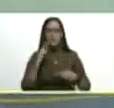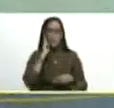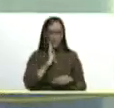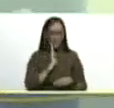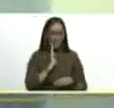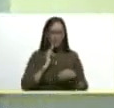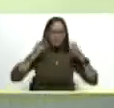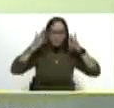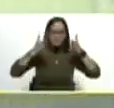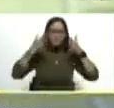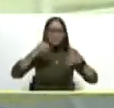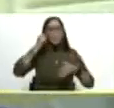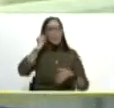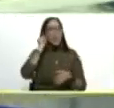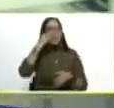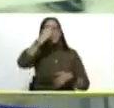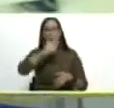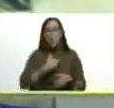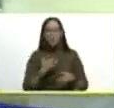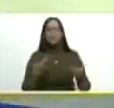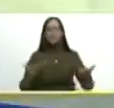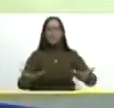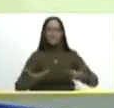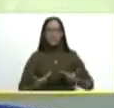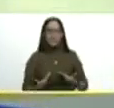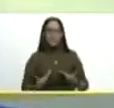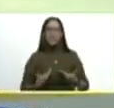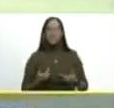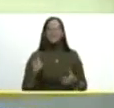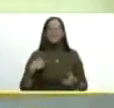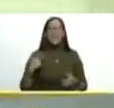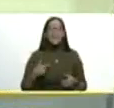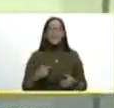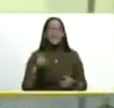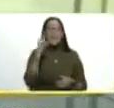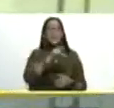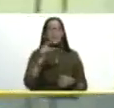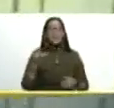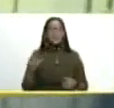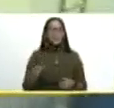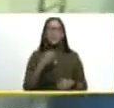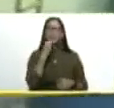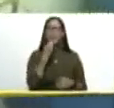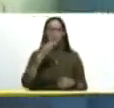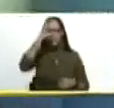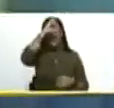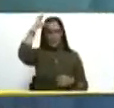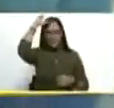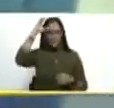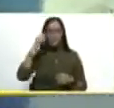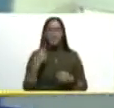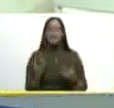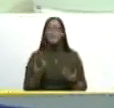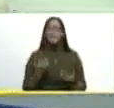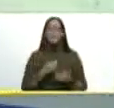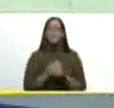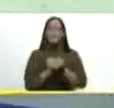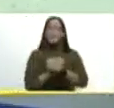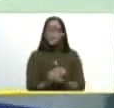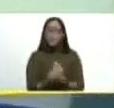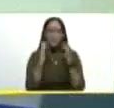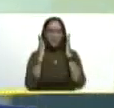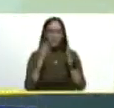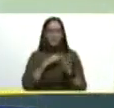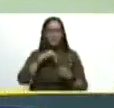forjando mujeres y hombres que nos van a garantizar, bueno, tener el personal calificado, dispuesto, amoroso para poder atender a